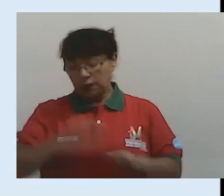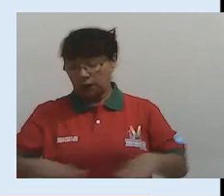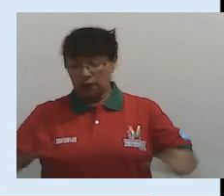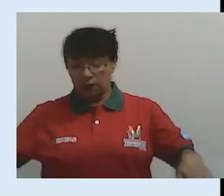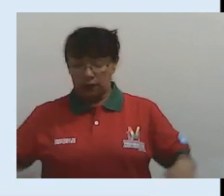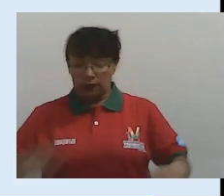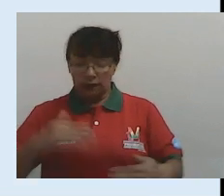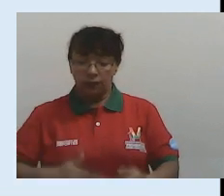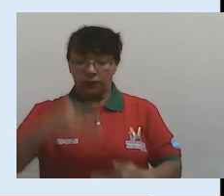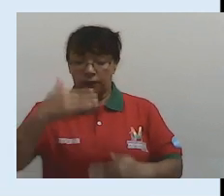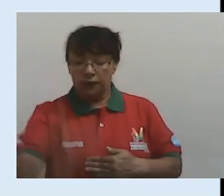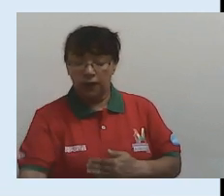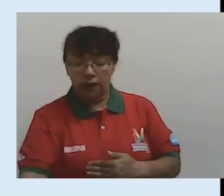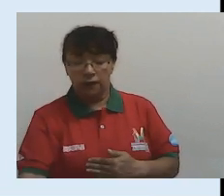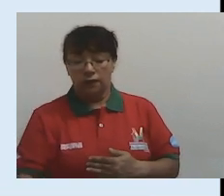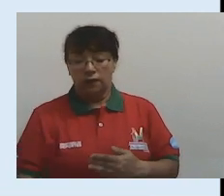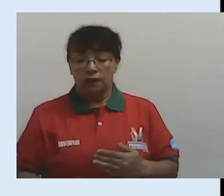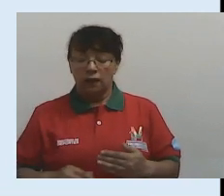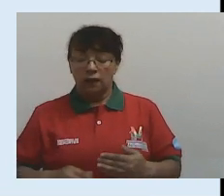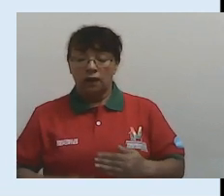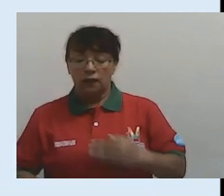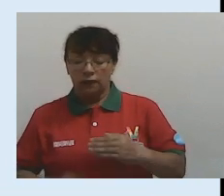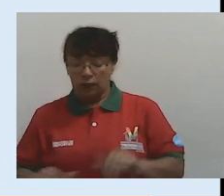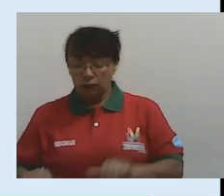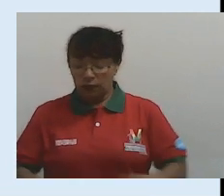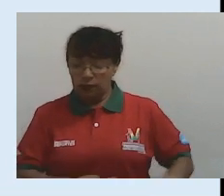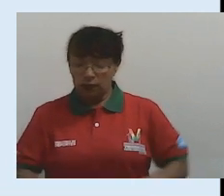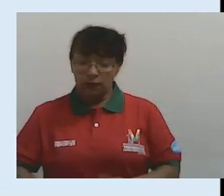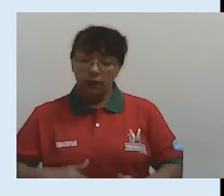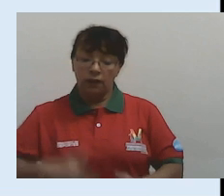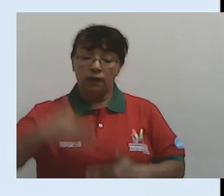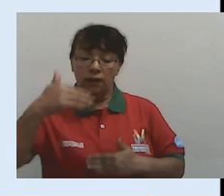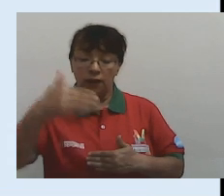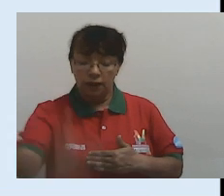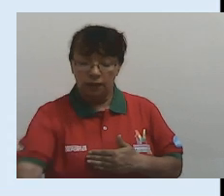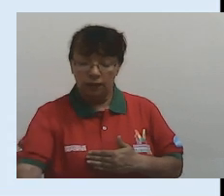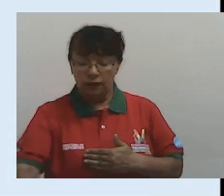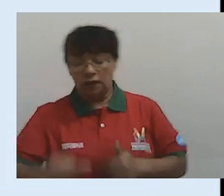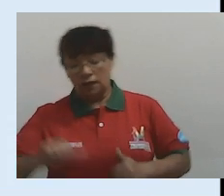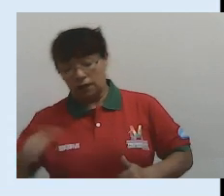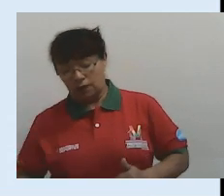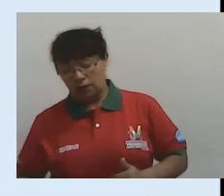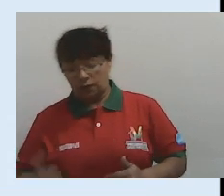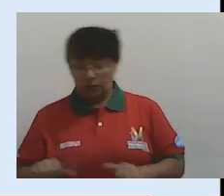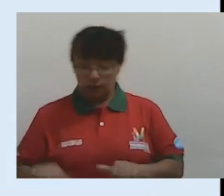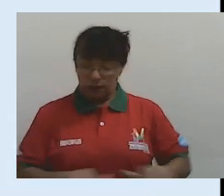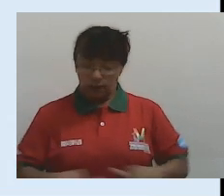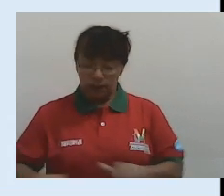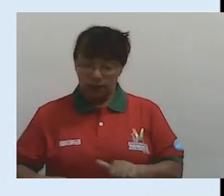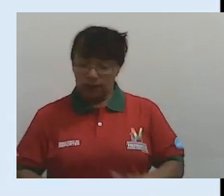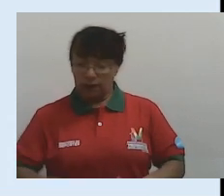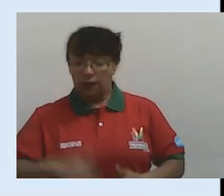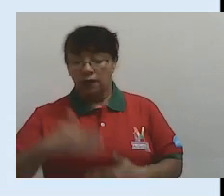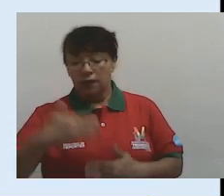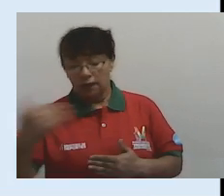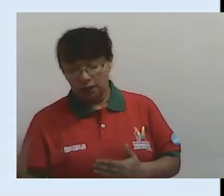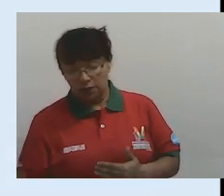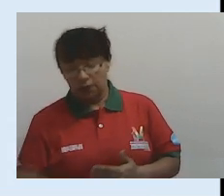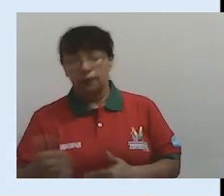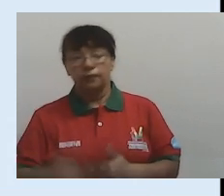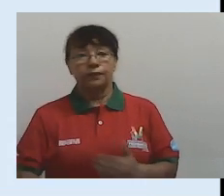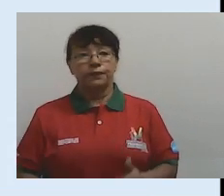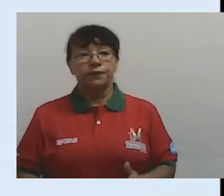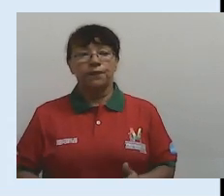a otra, de una actividad a otra. ¿Eso para qué se vea? ¿Eso por qué? Porque respetamos a